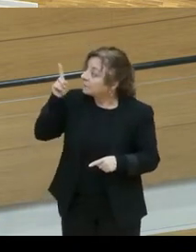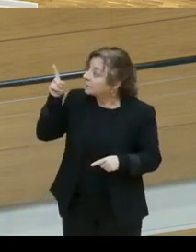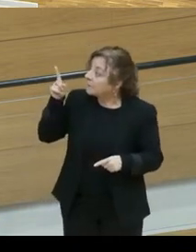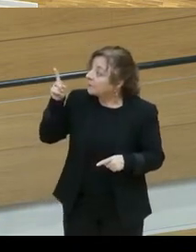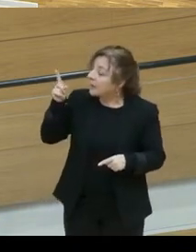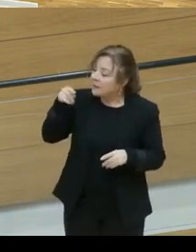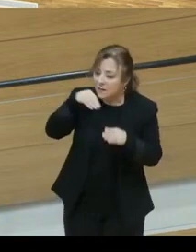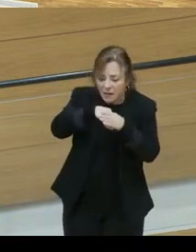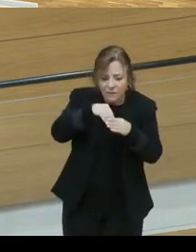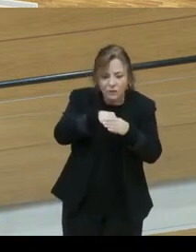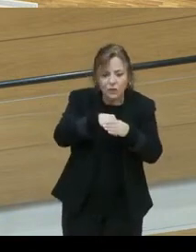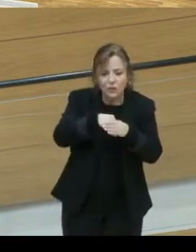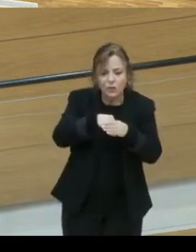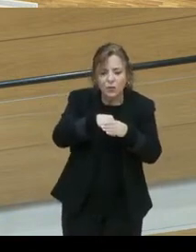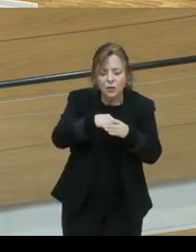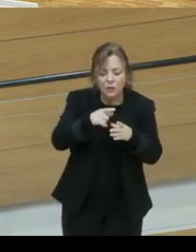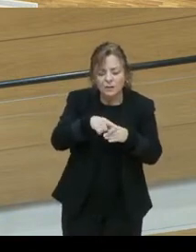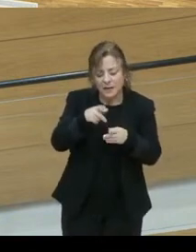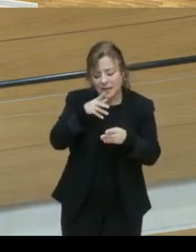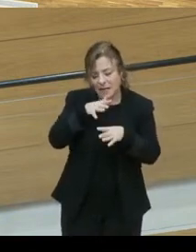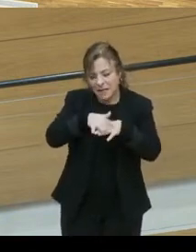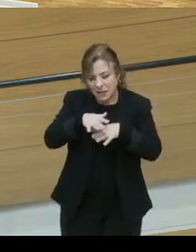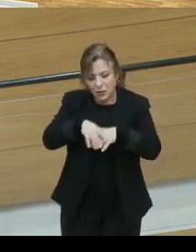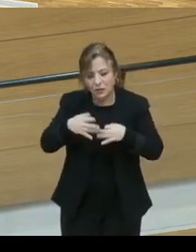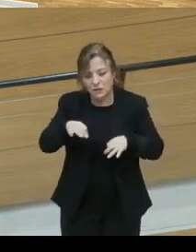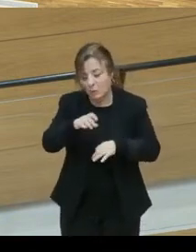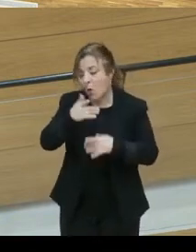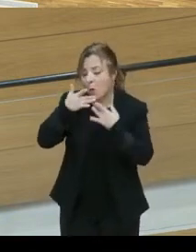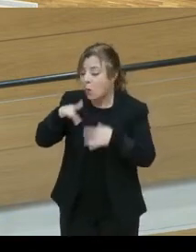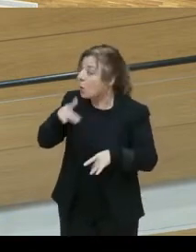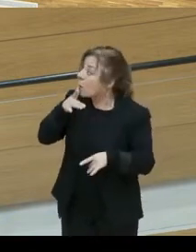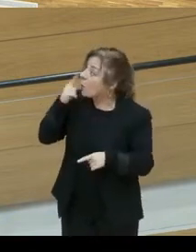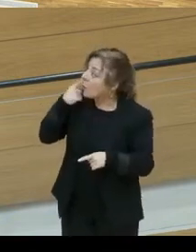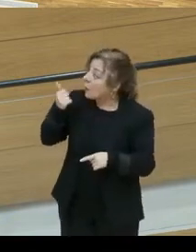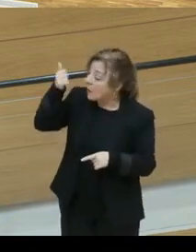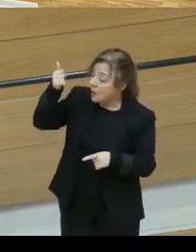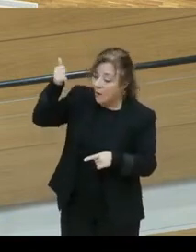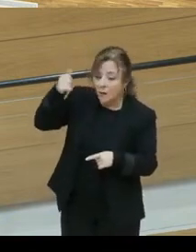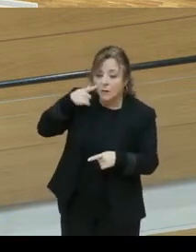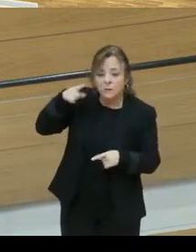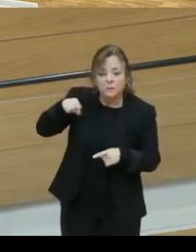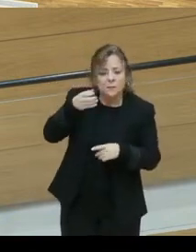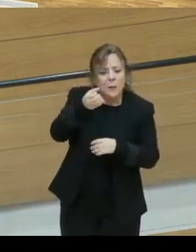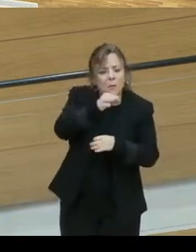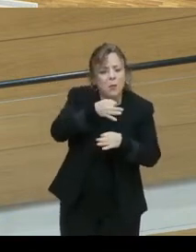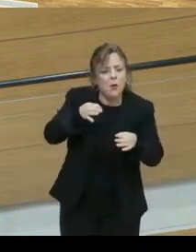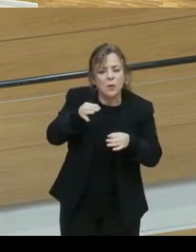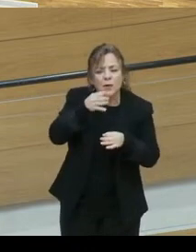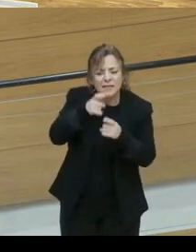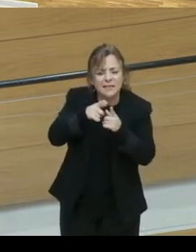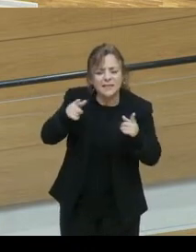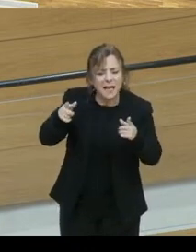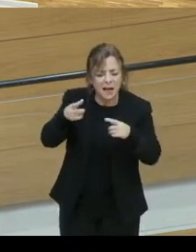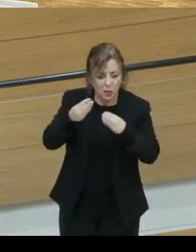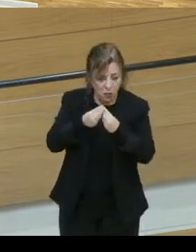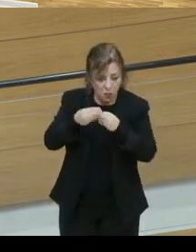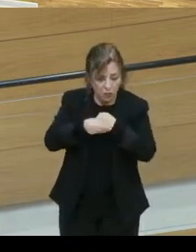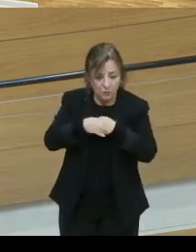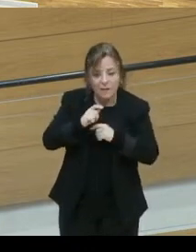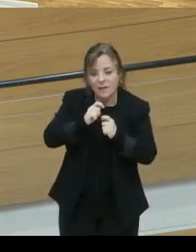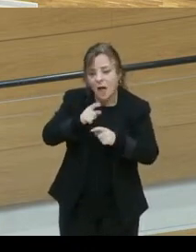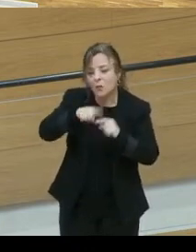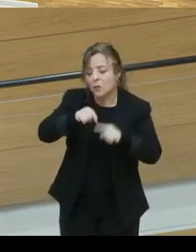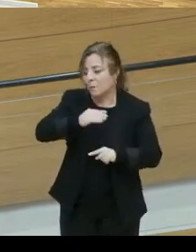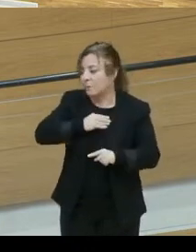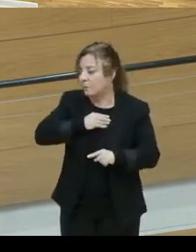de la clasificación de lípidos simples o neutros, como podemos ver arriba, y que sean moléculas lipídicas tan largas les confiere una serie de propiedades,